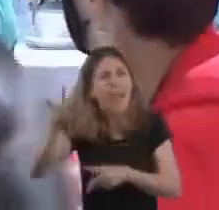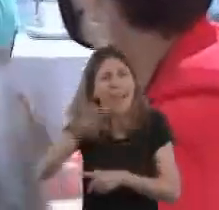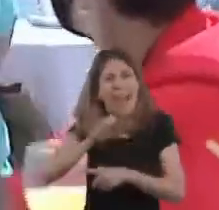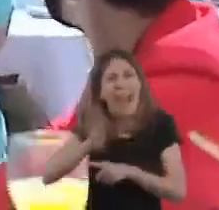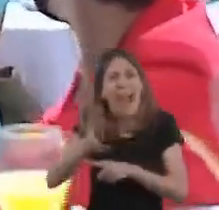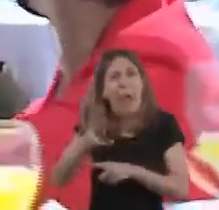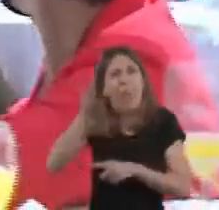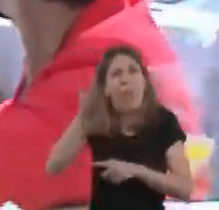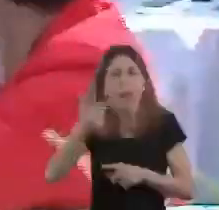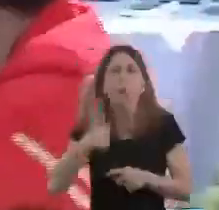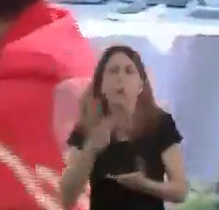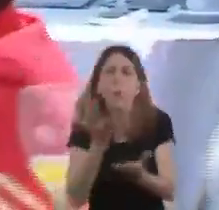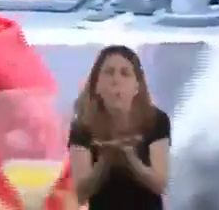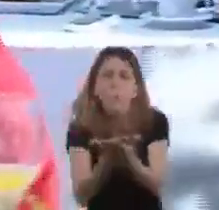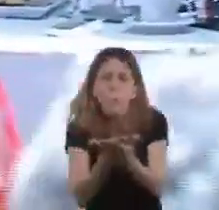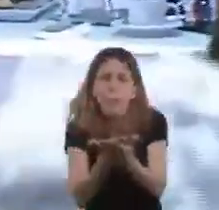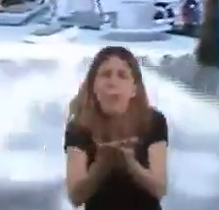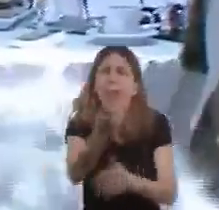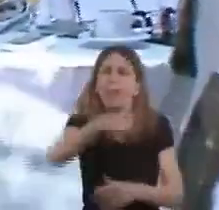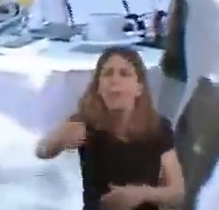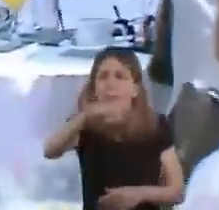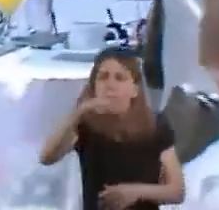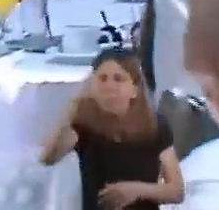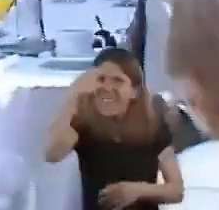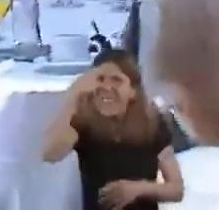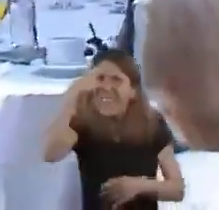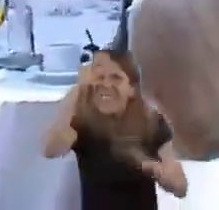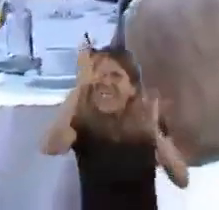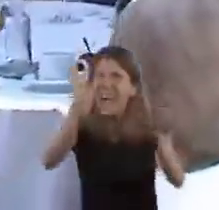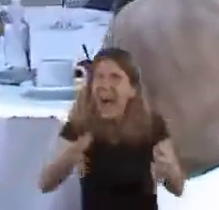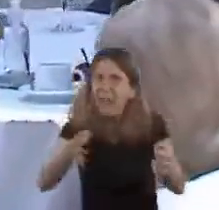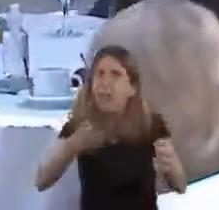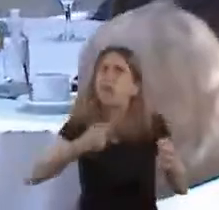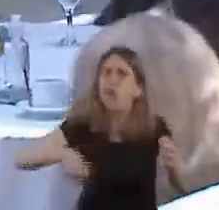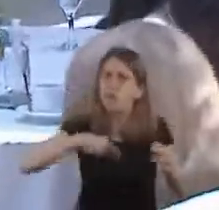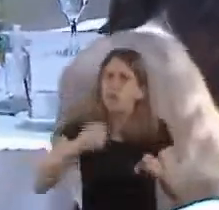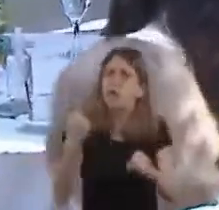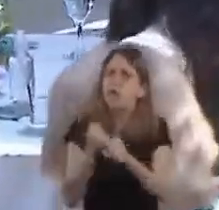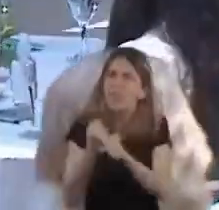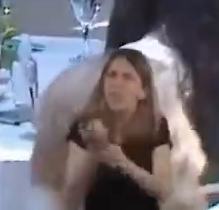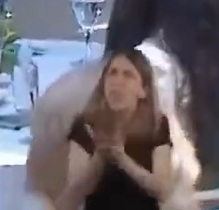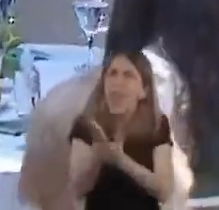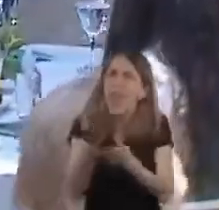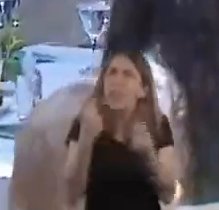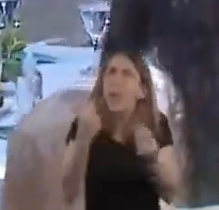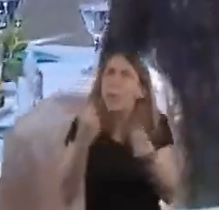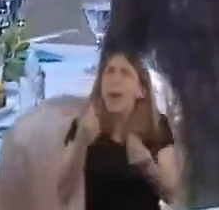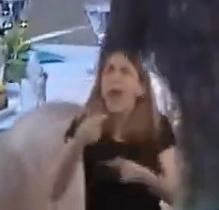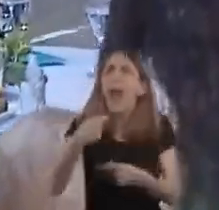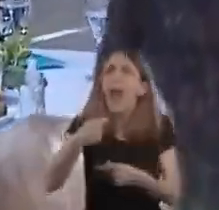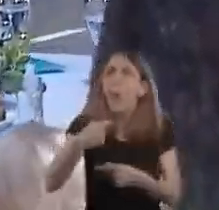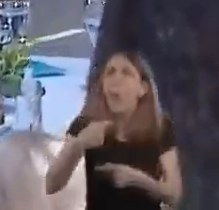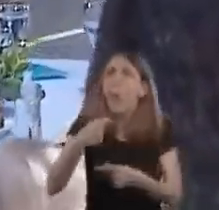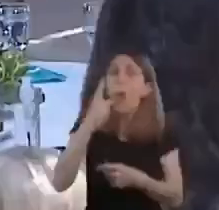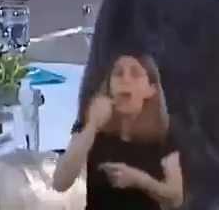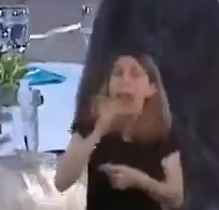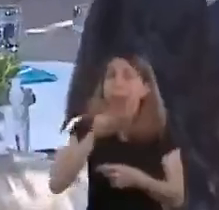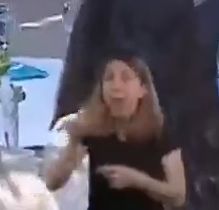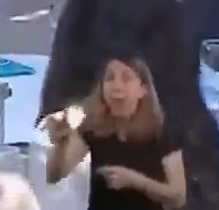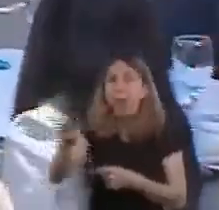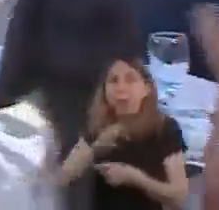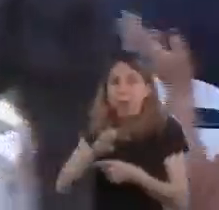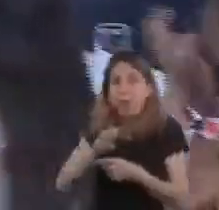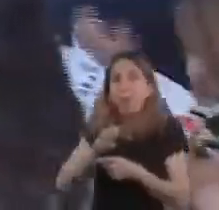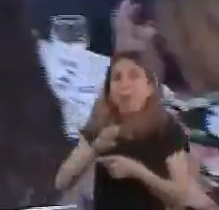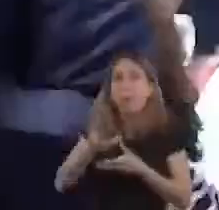ustedes es que tengan la plena seguridad que vamos a seguir trabajando para que el ingreso de los jubilados y las jubiladas se